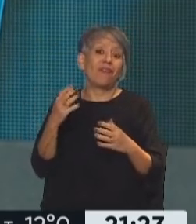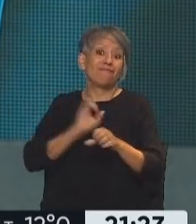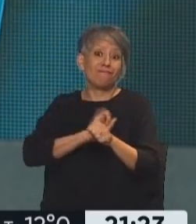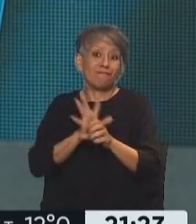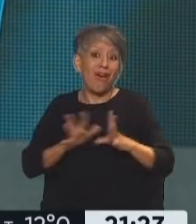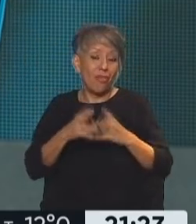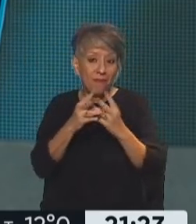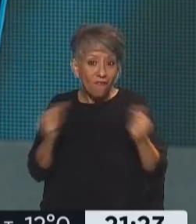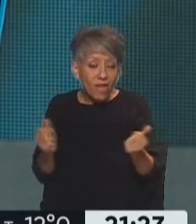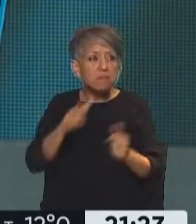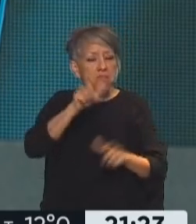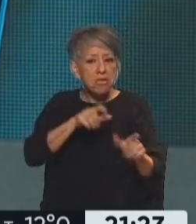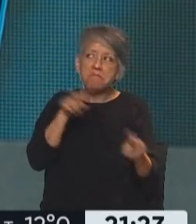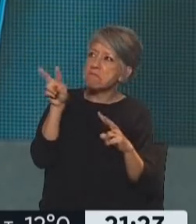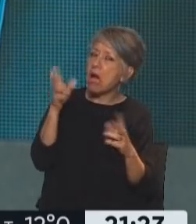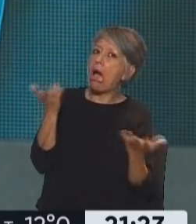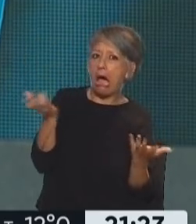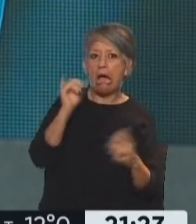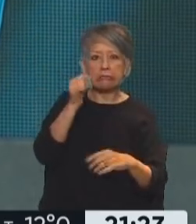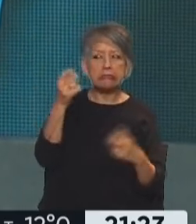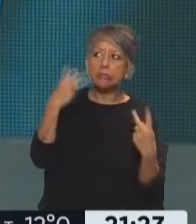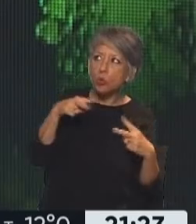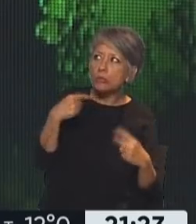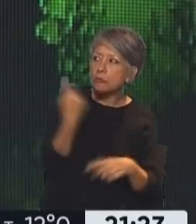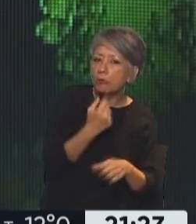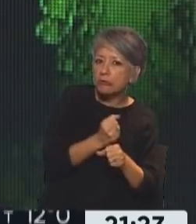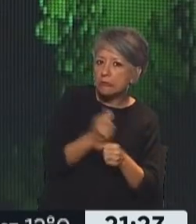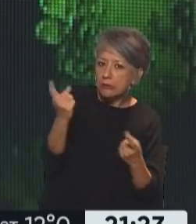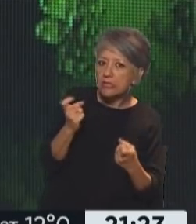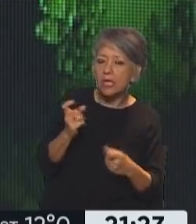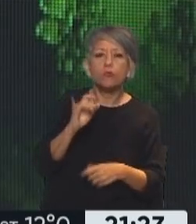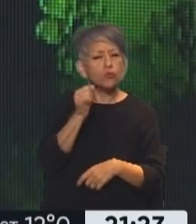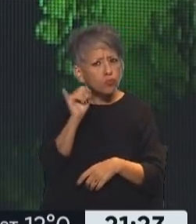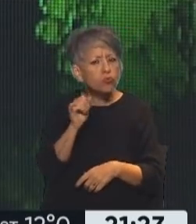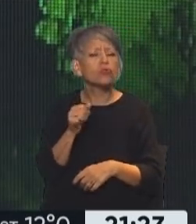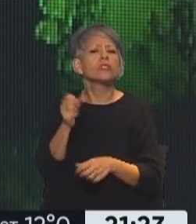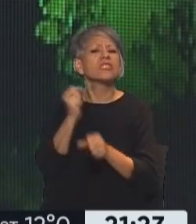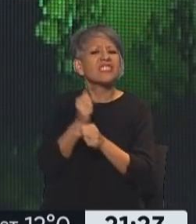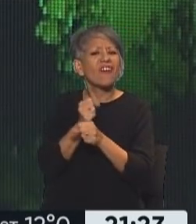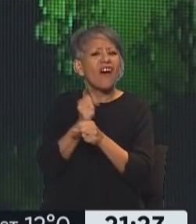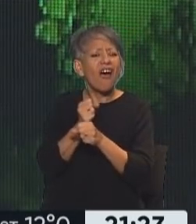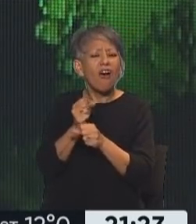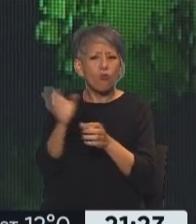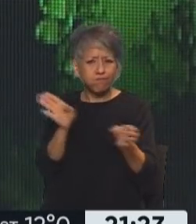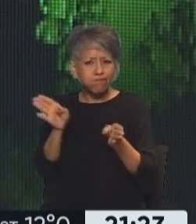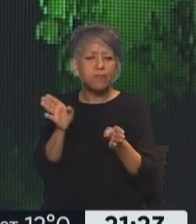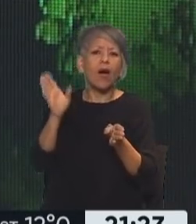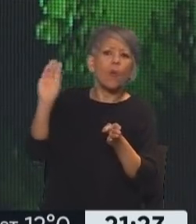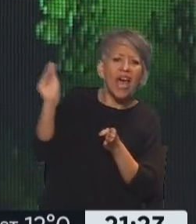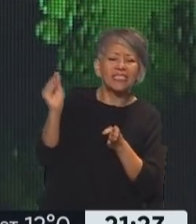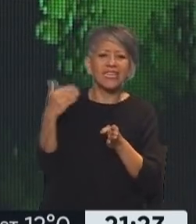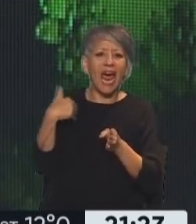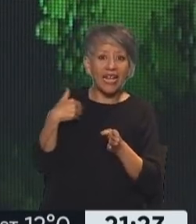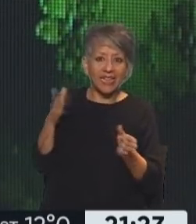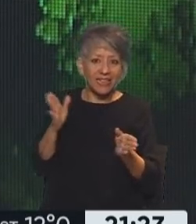por aquellos lugares turísticos que estaban necesitando ese retorno. No, totalmente. La verdad que la relación bilateral que ha comenzado a establecer entre Brasil y el